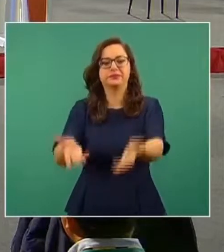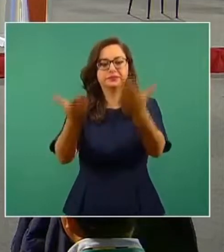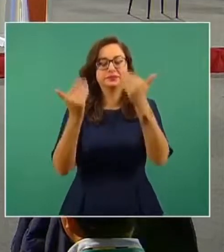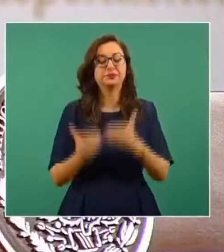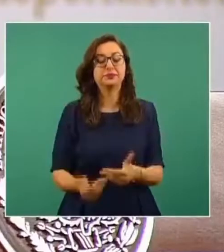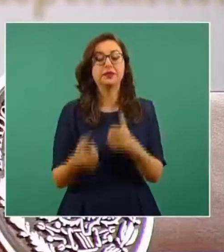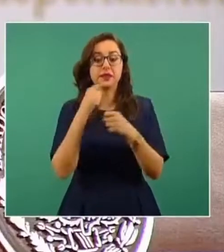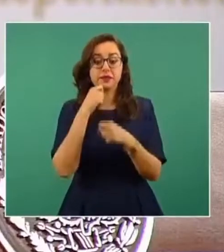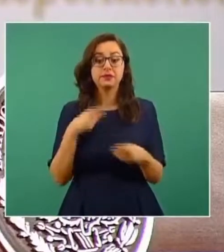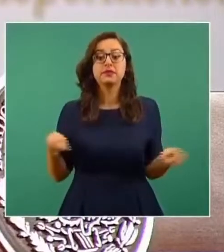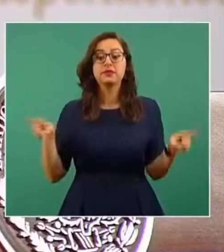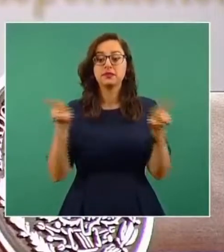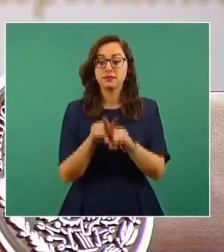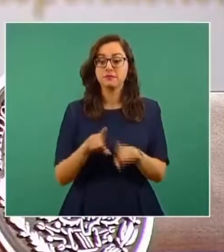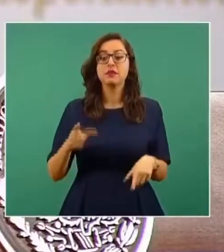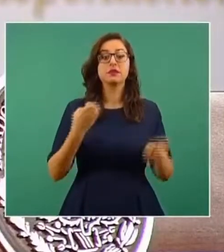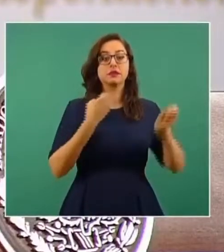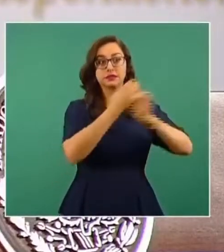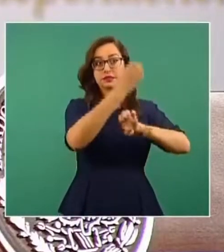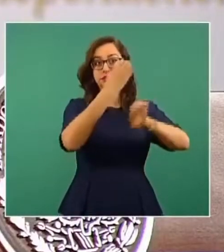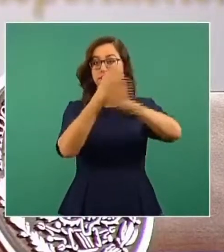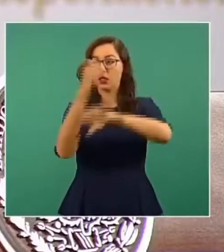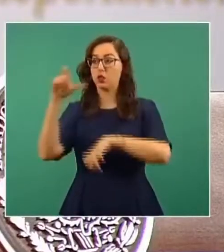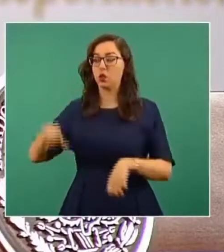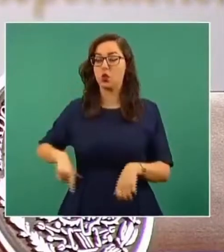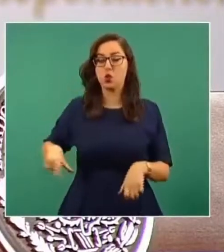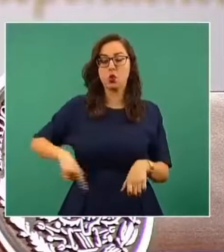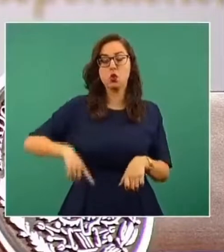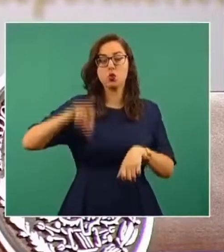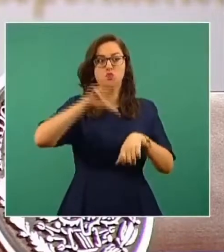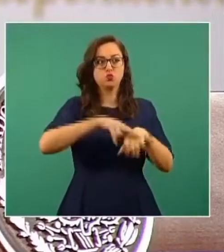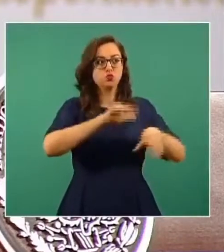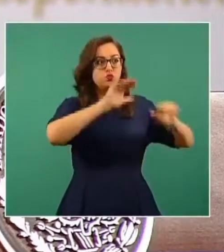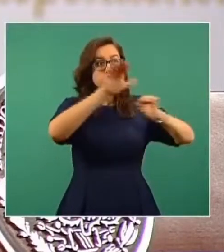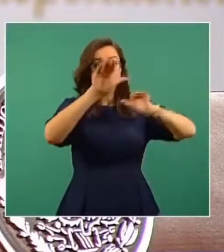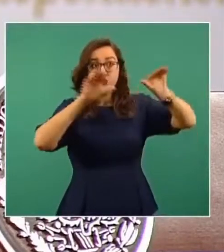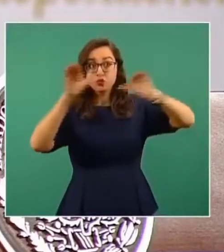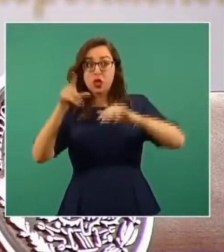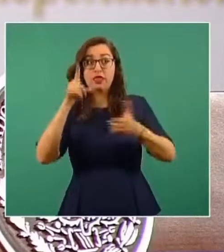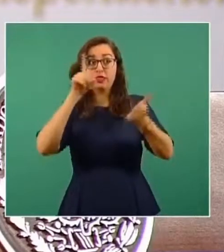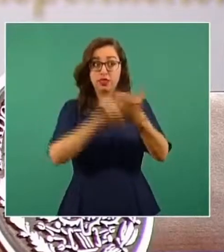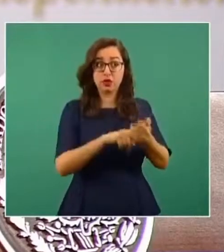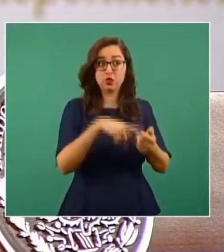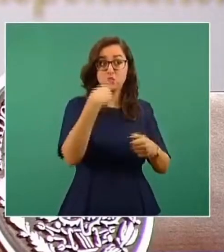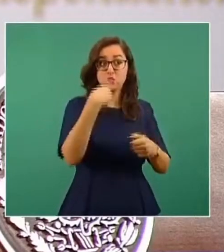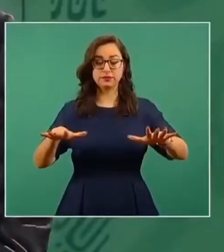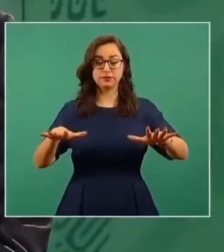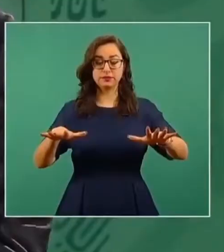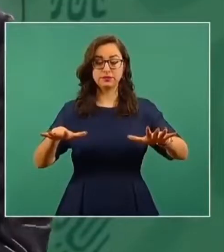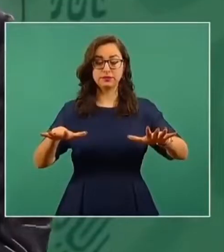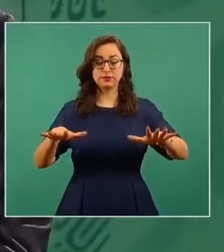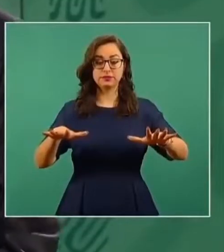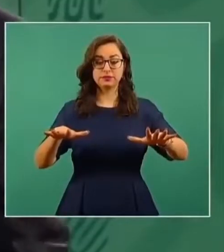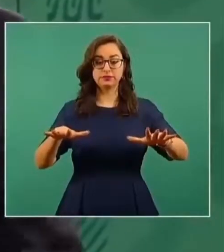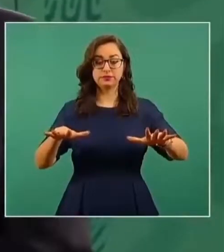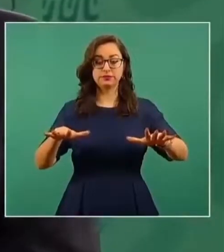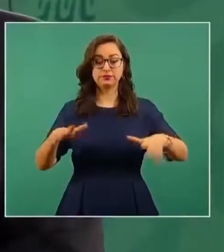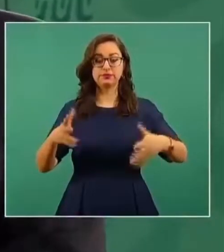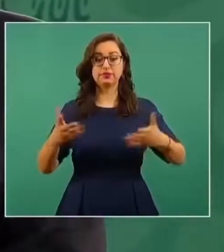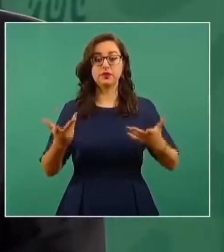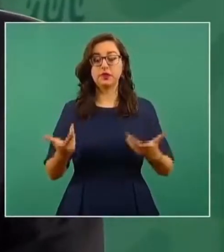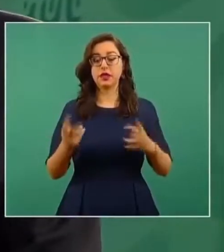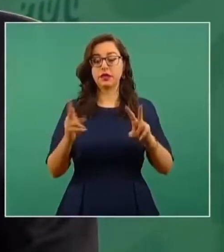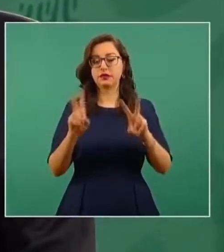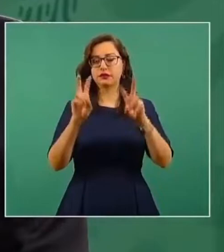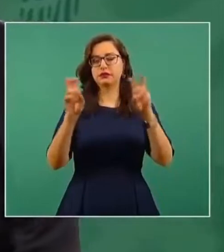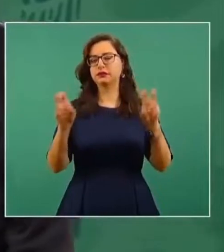un precandidato en Veracruz Y decía también, Luis Alberto, que desde luego, esto, como bien